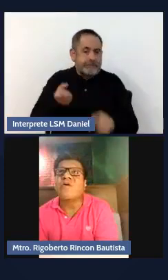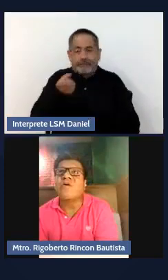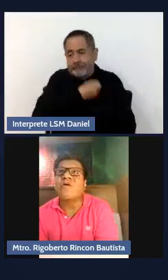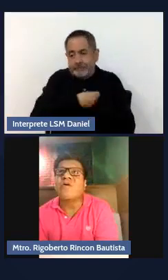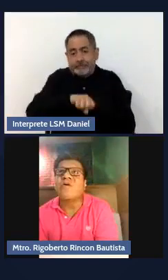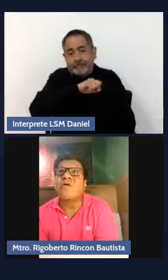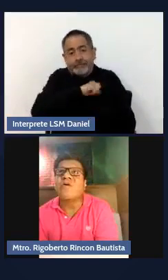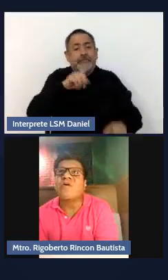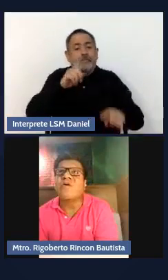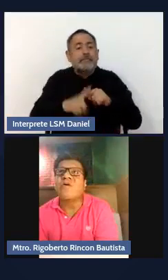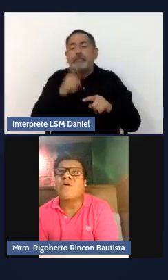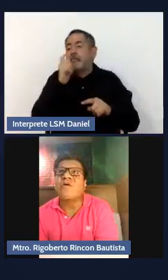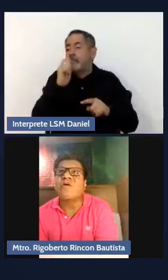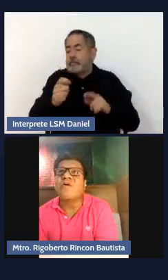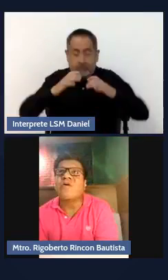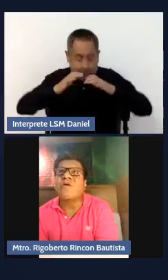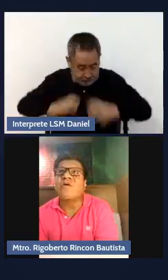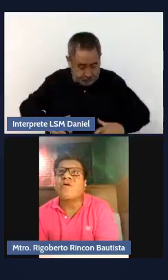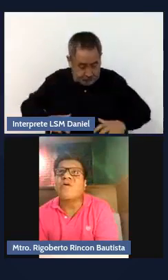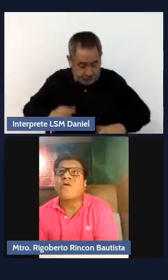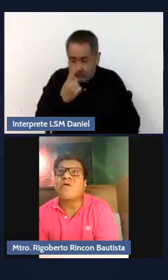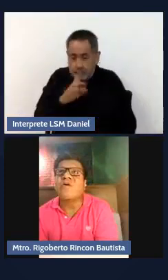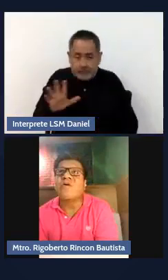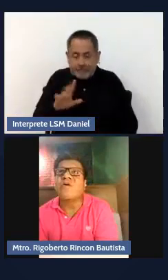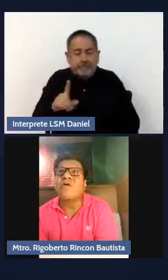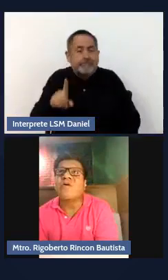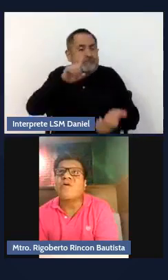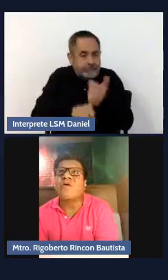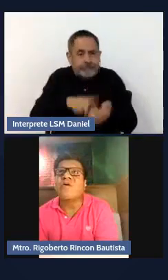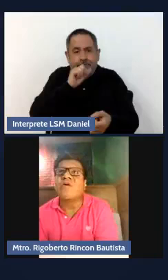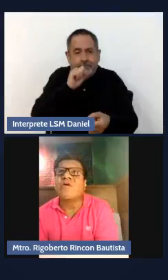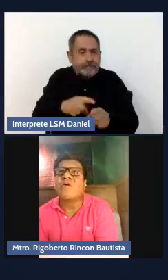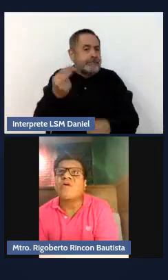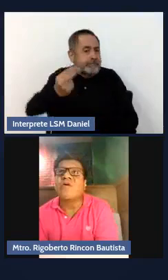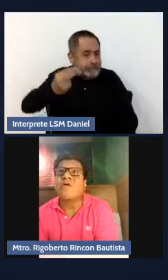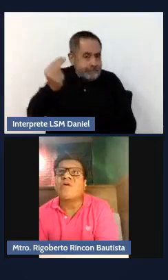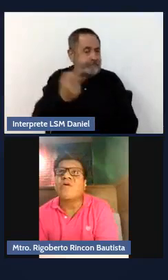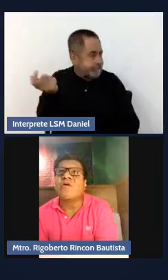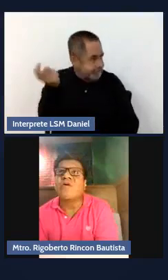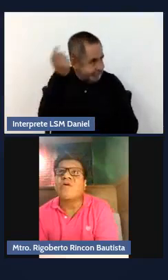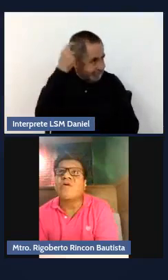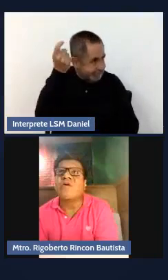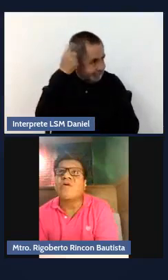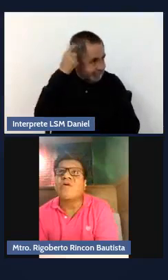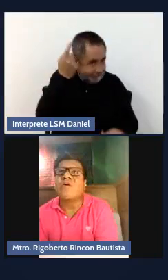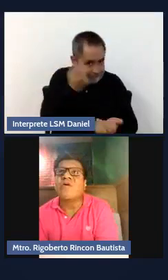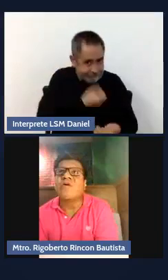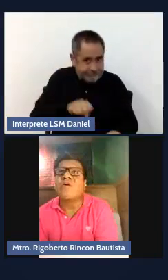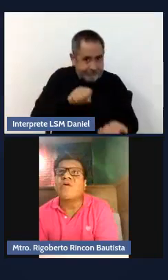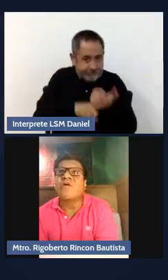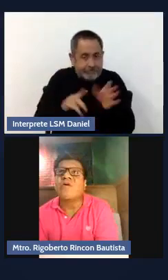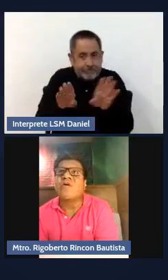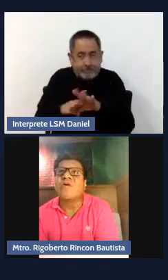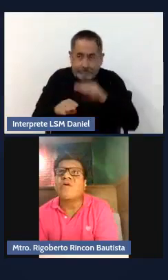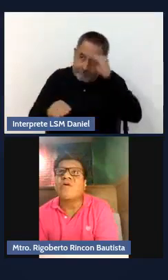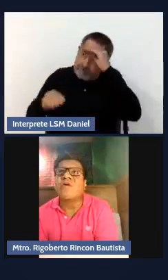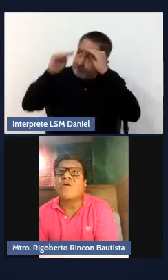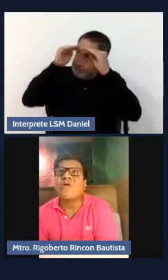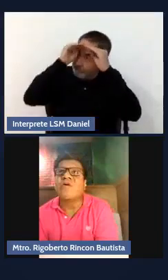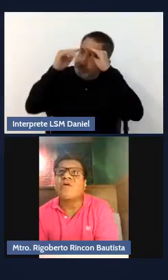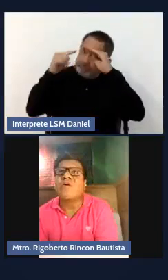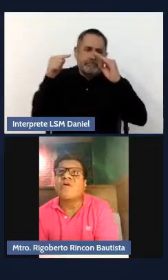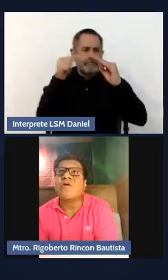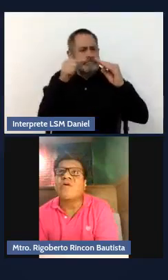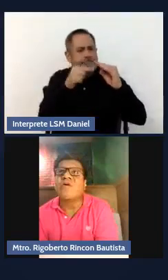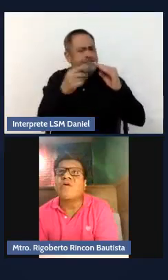deriva de las condiciones físicas, sino también se van a derivar también de cómo está nuestra forma de pensar. Y nuestra forma de